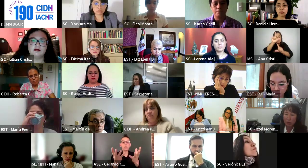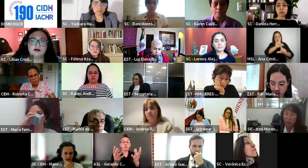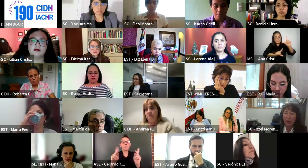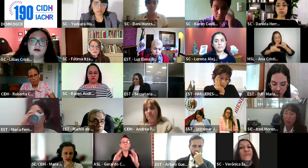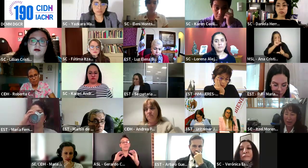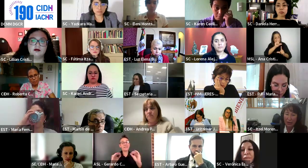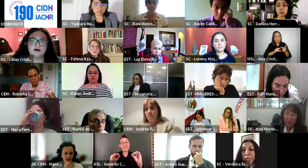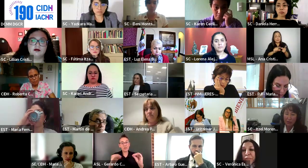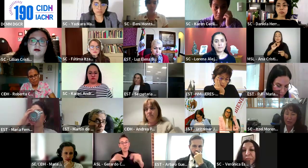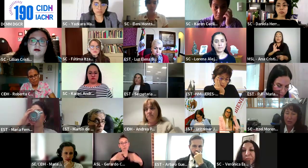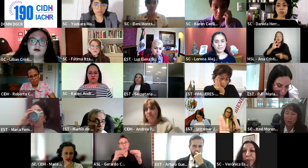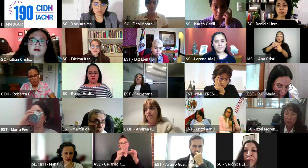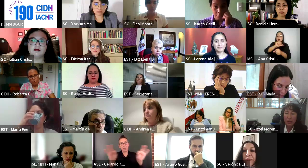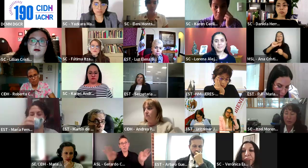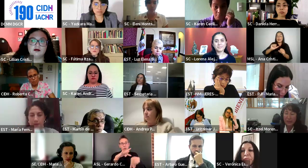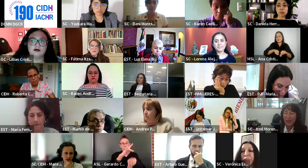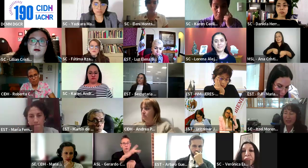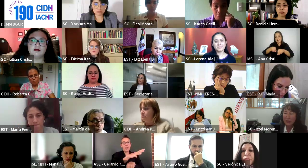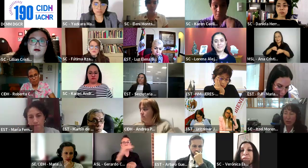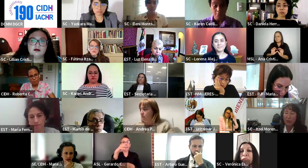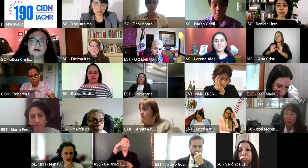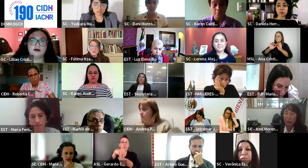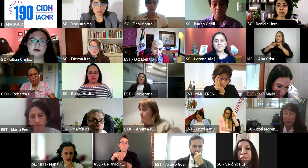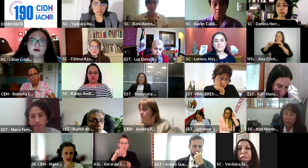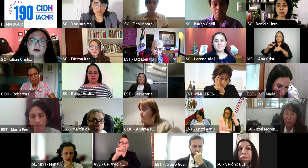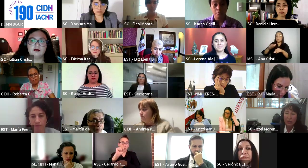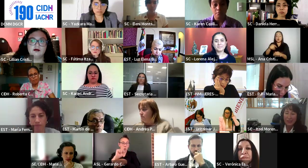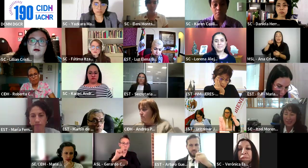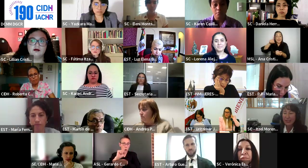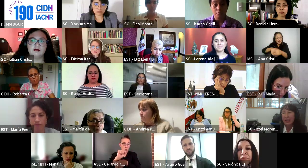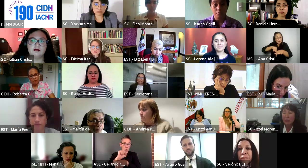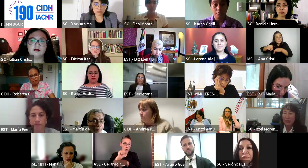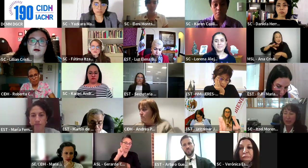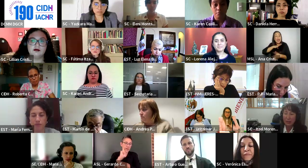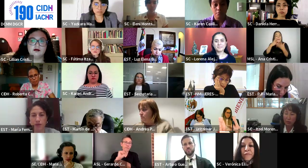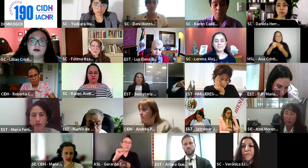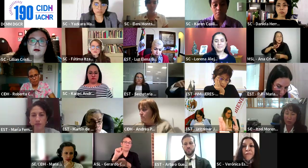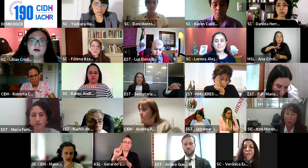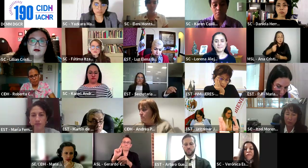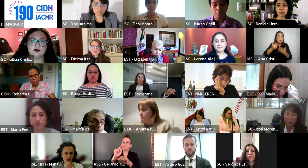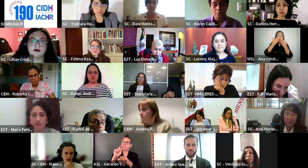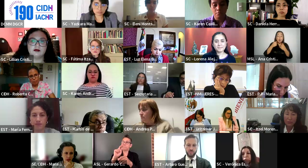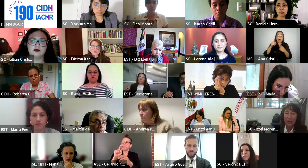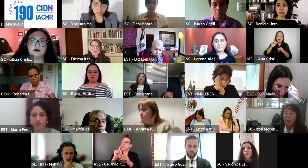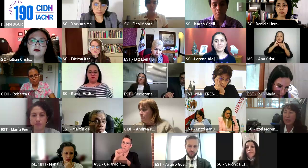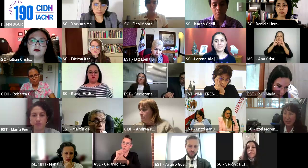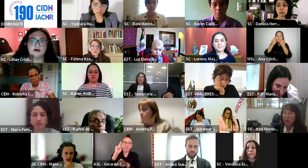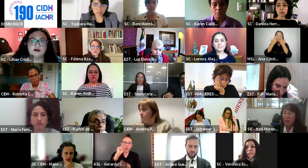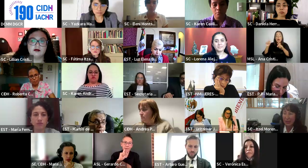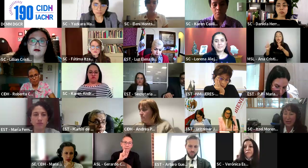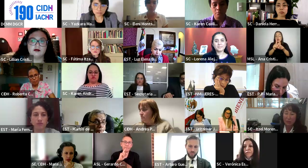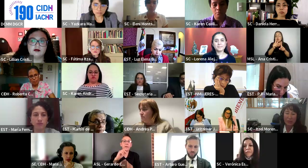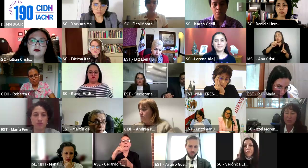también la inclusión laboral, donde se han registrado abusos sin intérprete ni tutor sordo. Hay